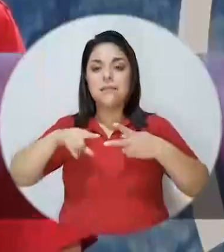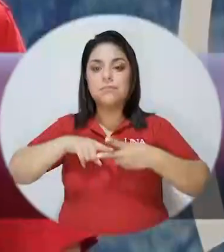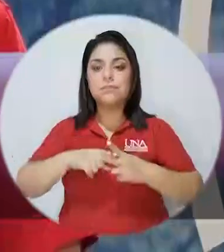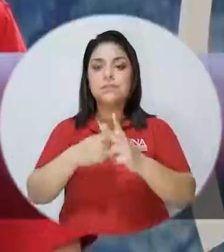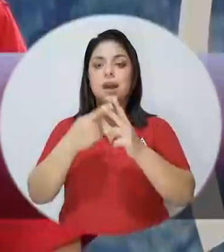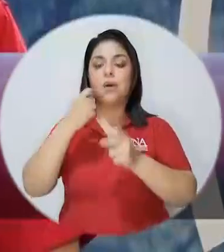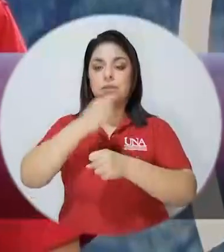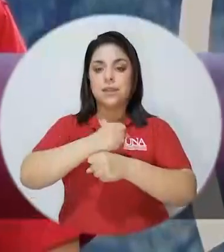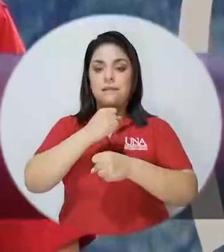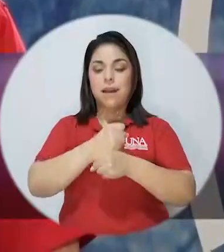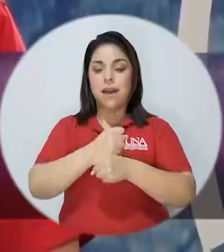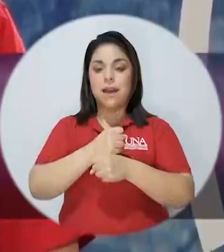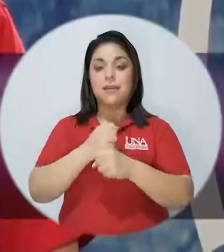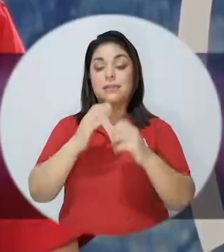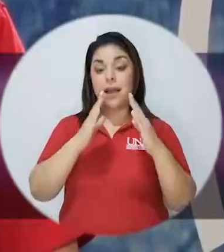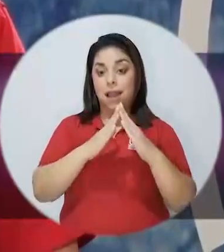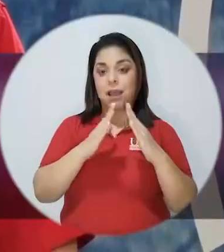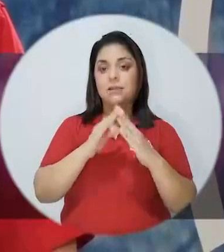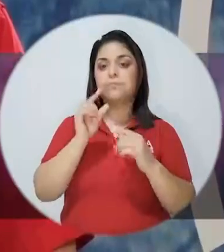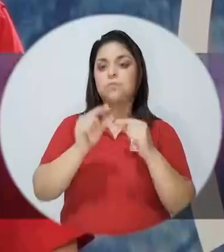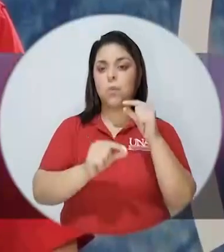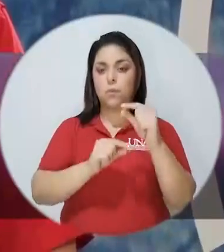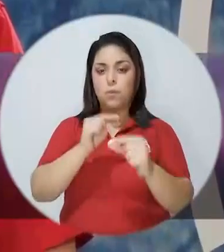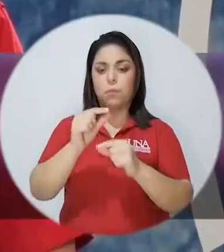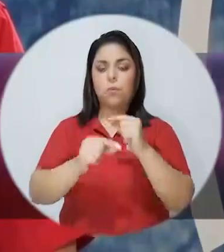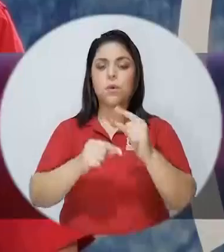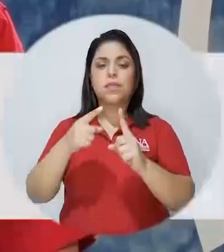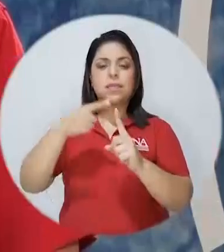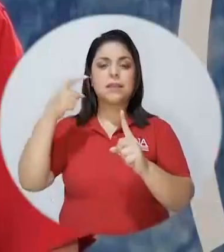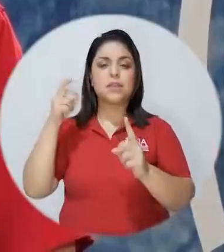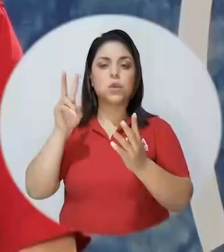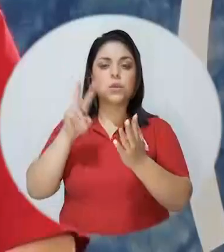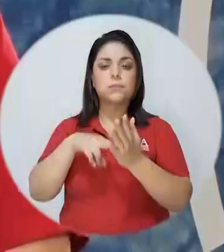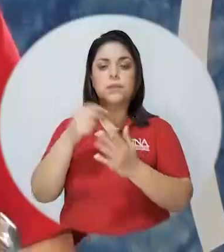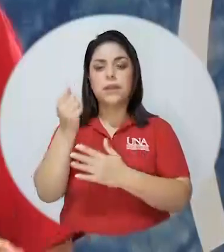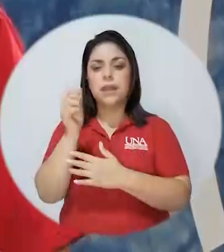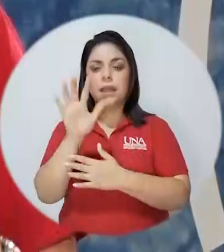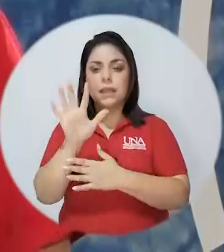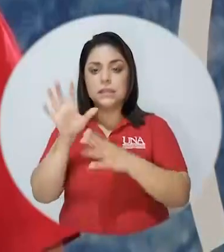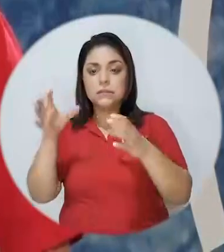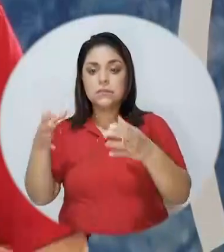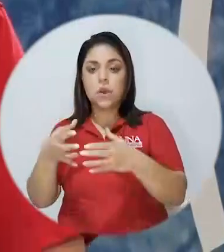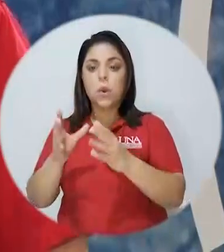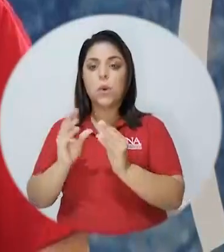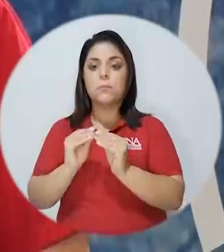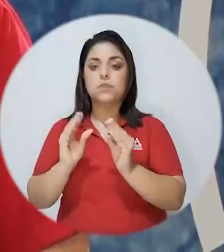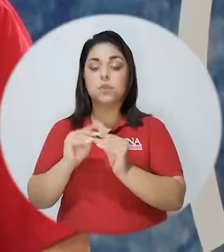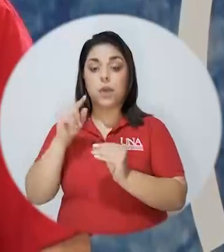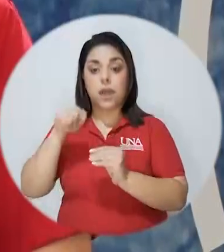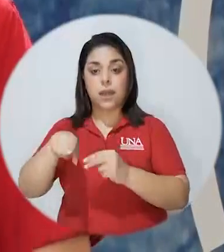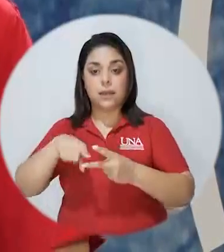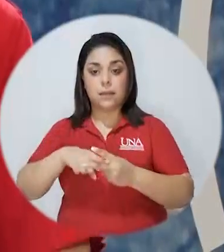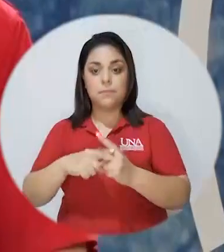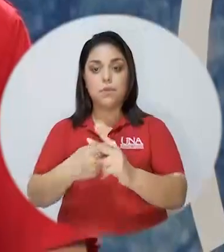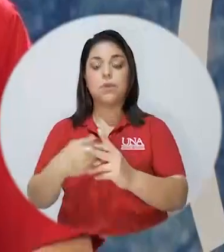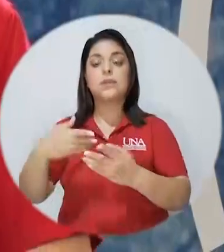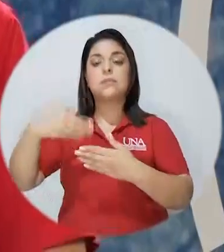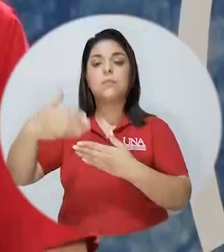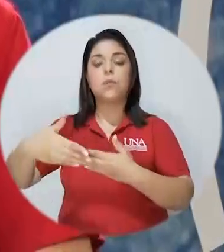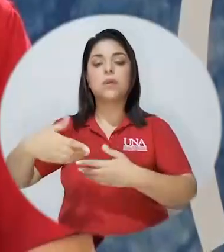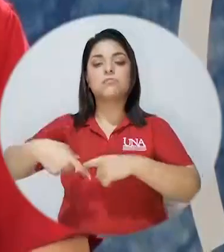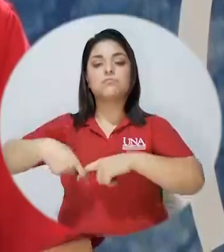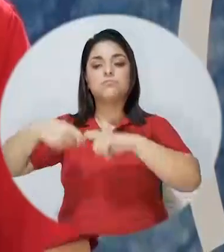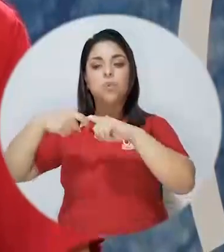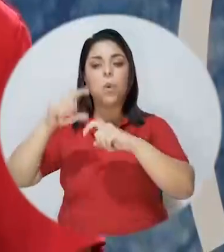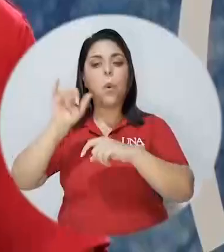muchas instituciones desde algún tiempo, ¿verdad? Más concretamente, desde 2015 se empezó con una comisión que luego tuvo una